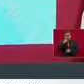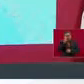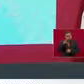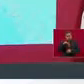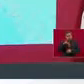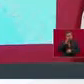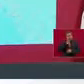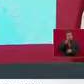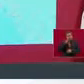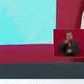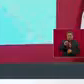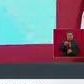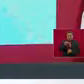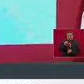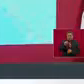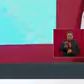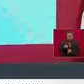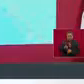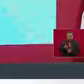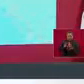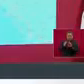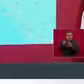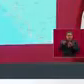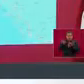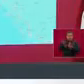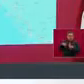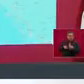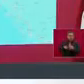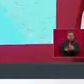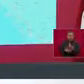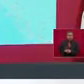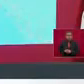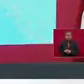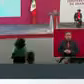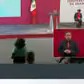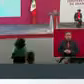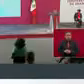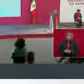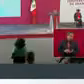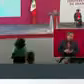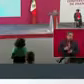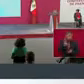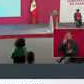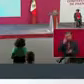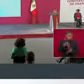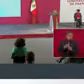Mira, creo que estás abordando el tema clave y como el centro de la discusión que tenemos ahora.